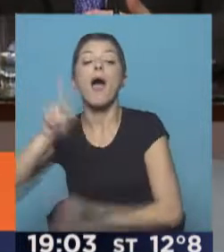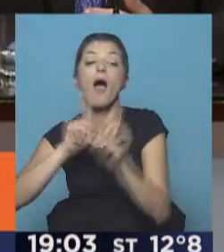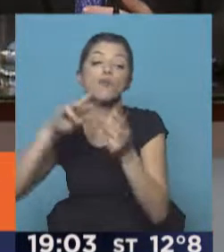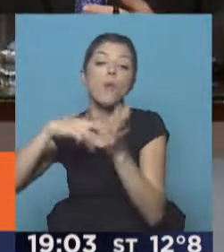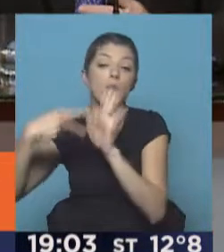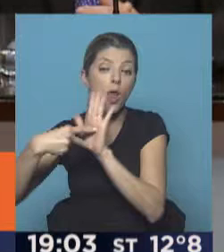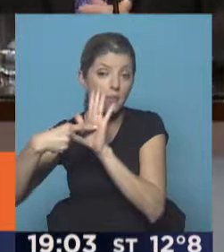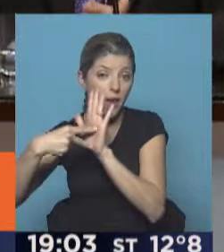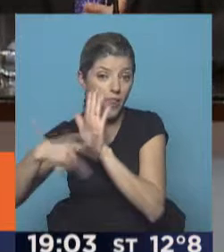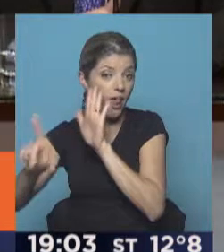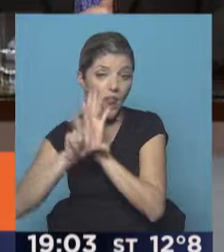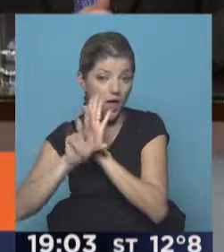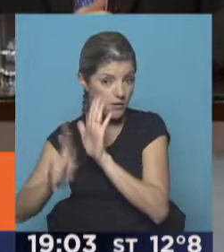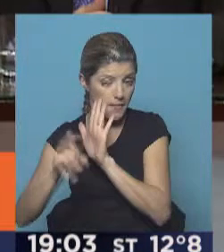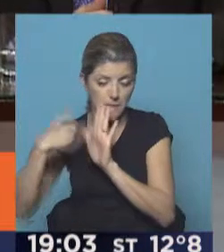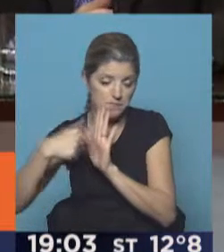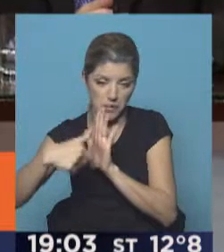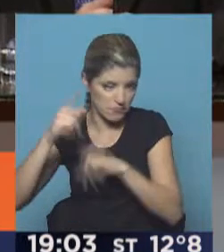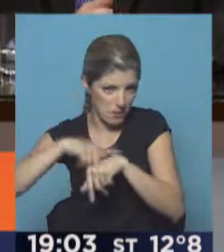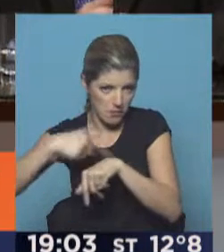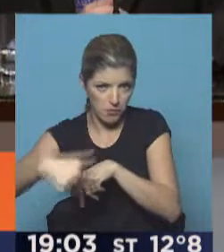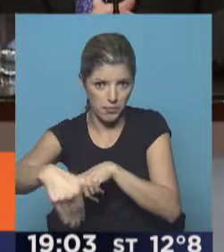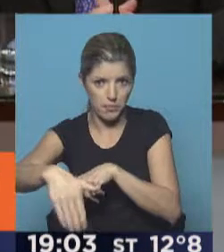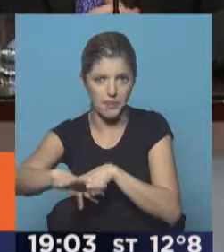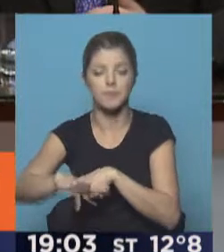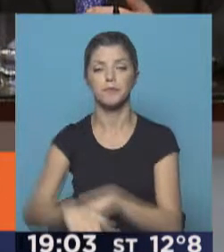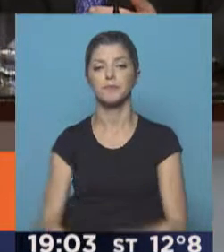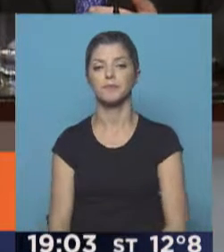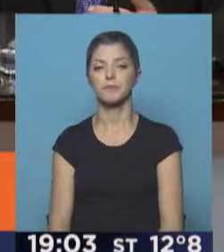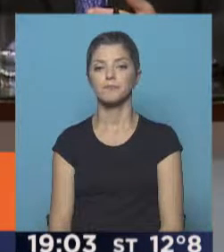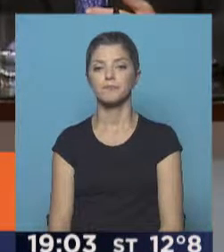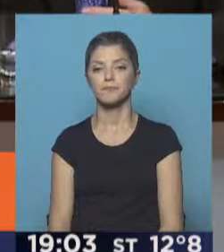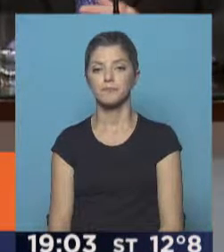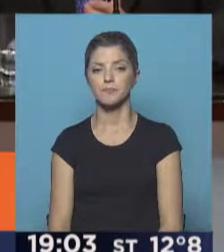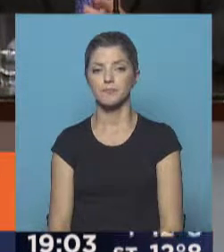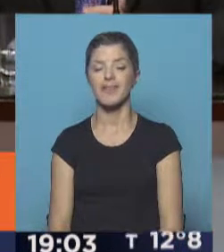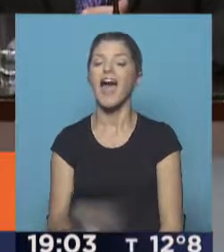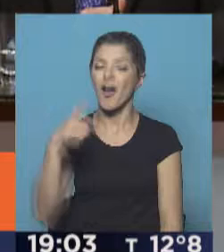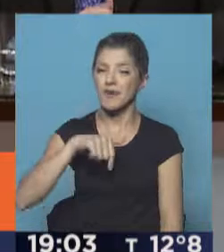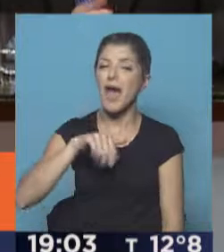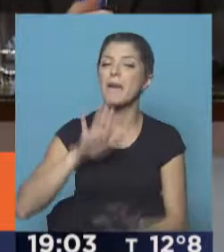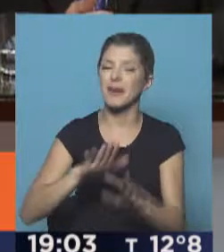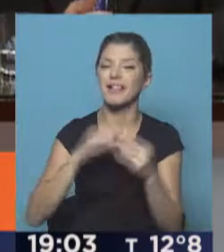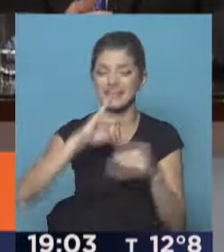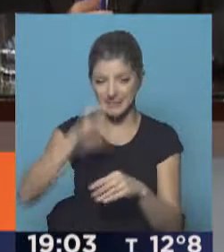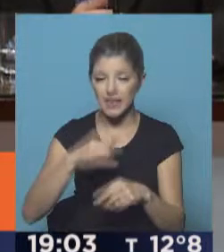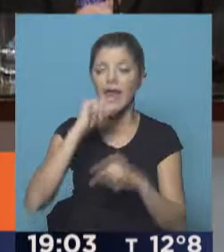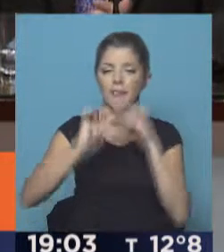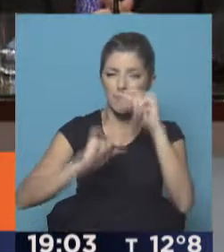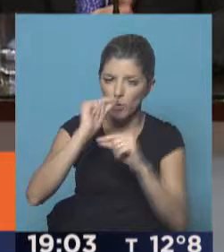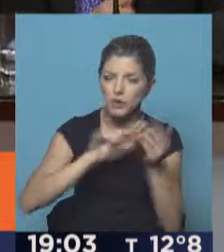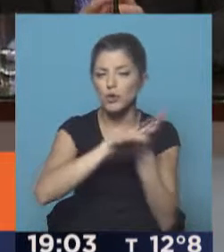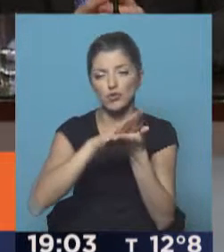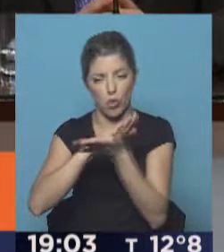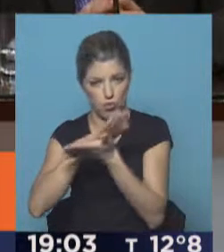legales para más adelante. Irán, lo que esperamos es que sí se vayan ordenando, como lo marcamos hacia